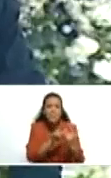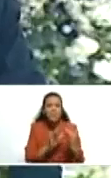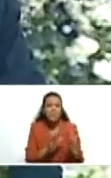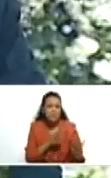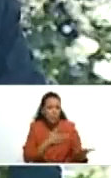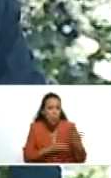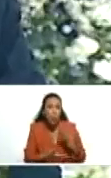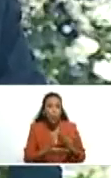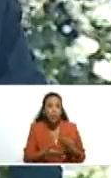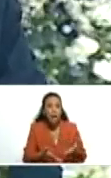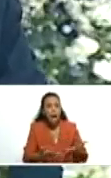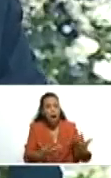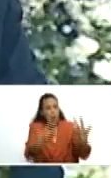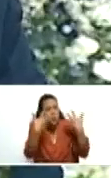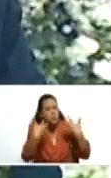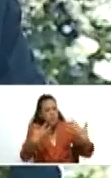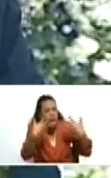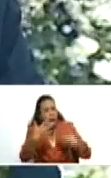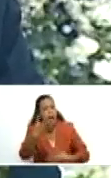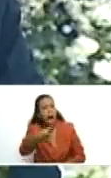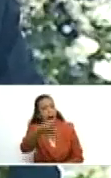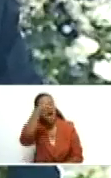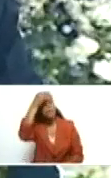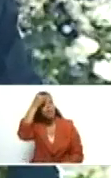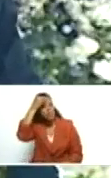Apreciaba sus consejos, sus ideas,